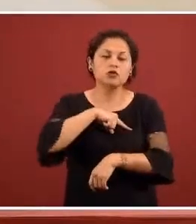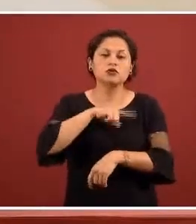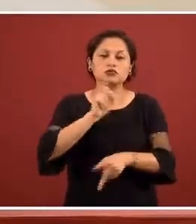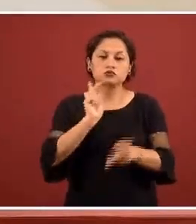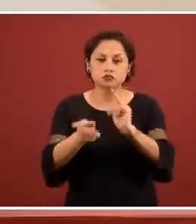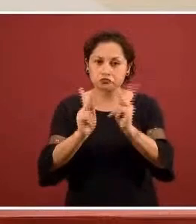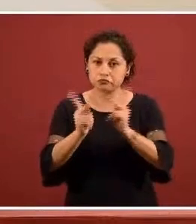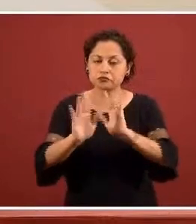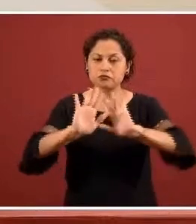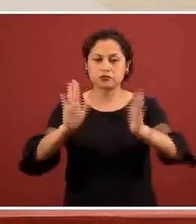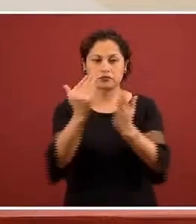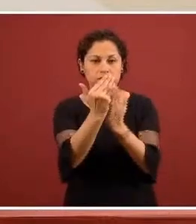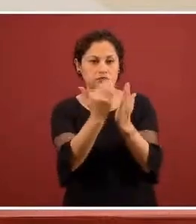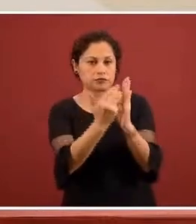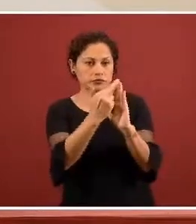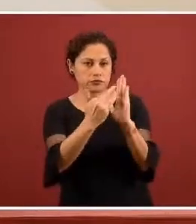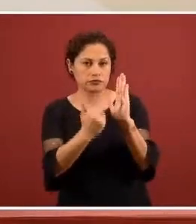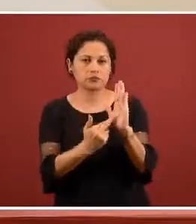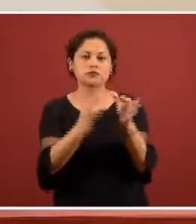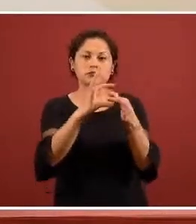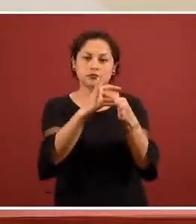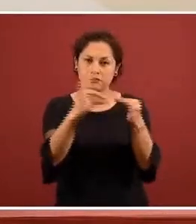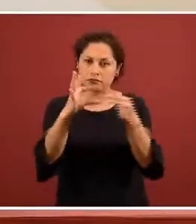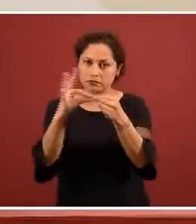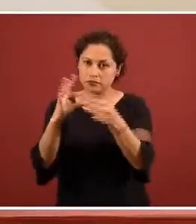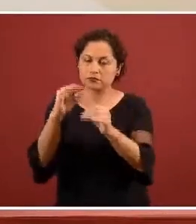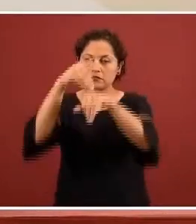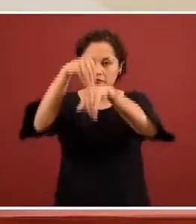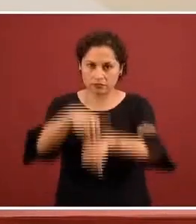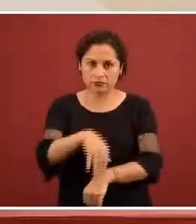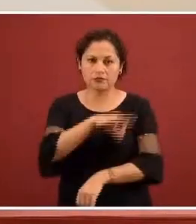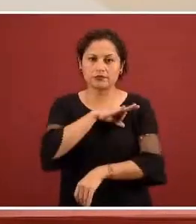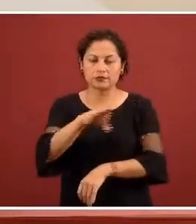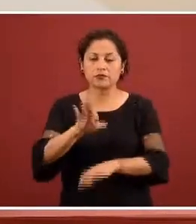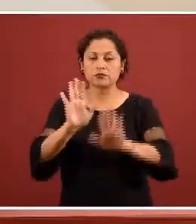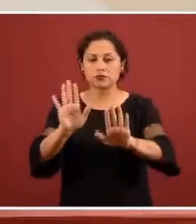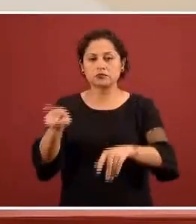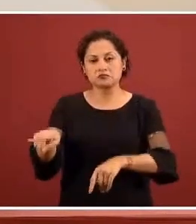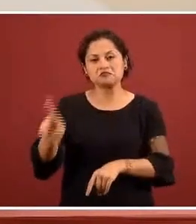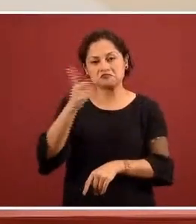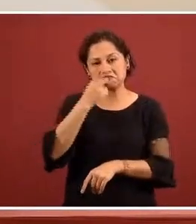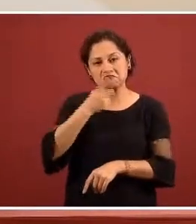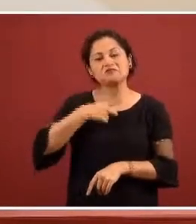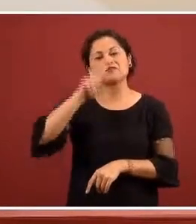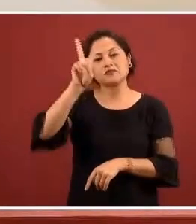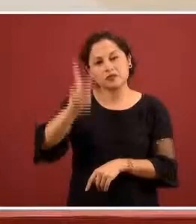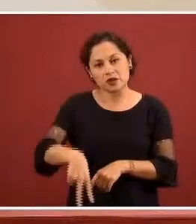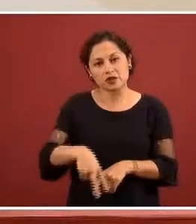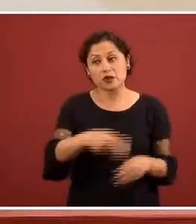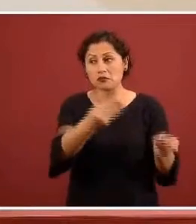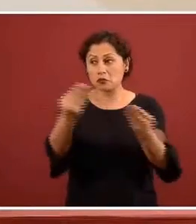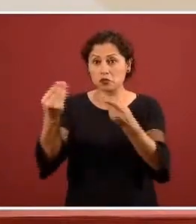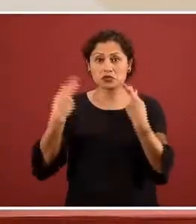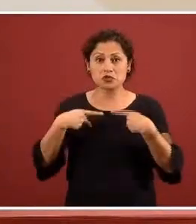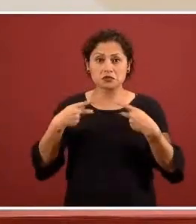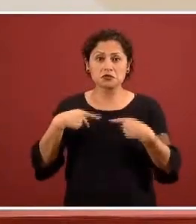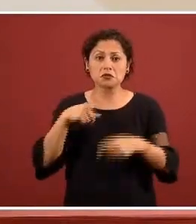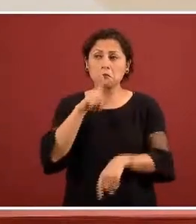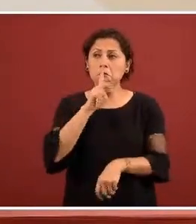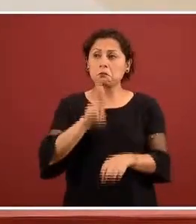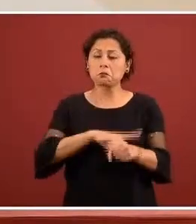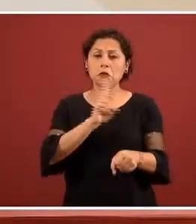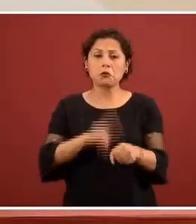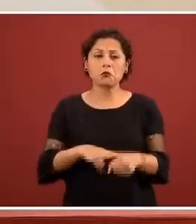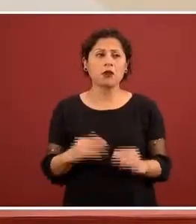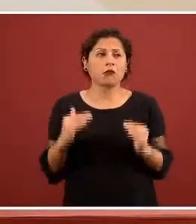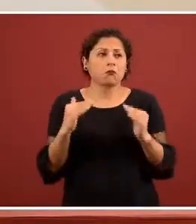los menciona, siempre hay que tener en cuenta que no todo mundo vive en las condiciones típicas que uno pensaría en términos de una mayoría de la